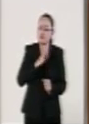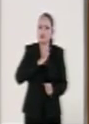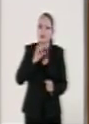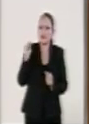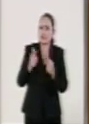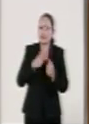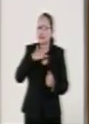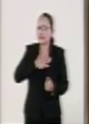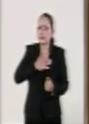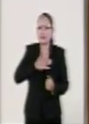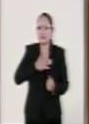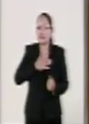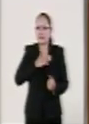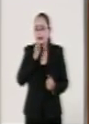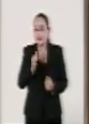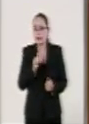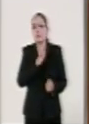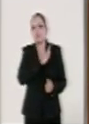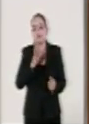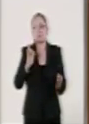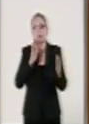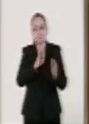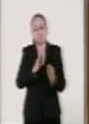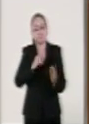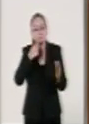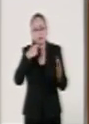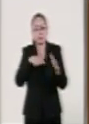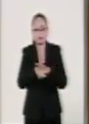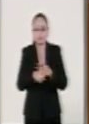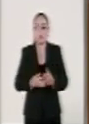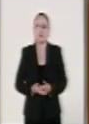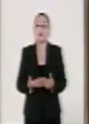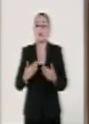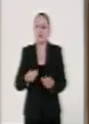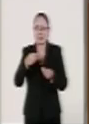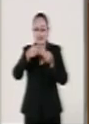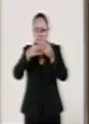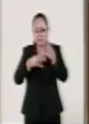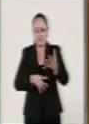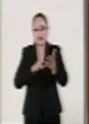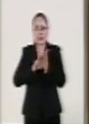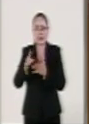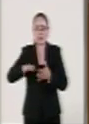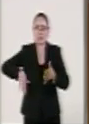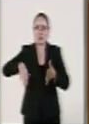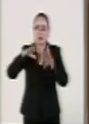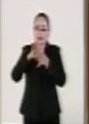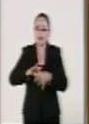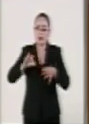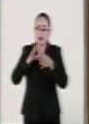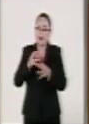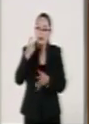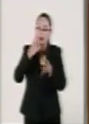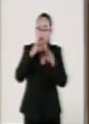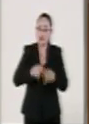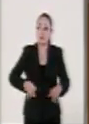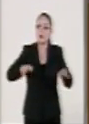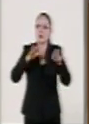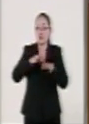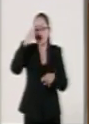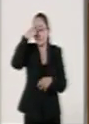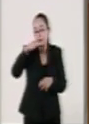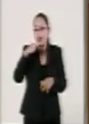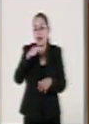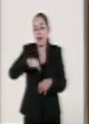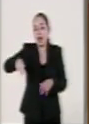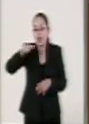de justicia. Entre todos estos derechos que acabo de enunciar, que son fundamentales para